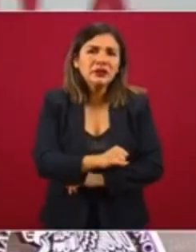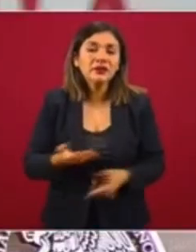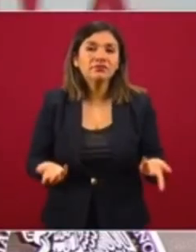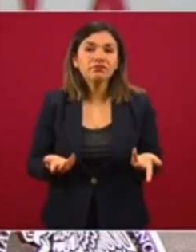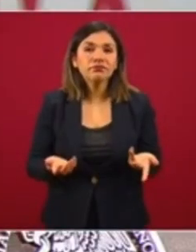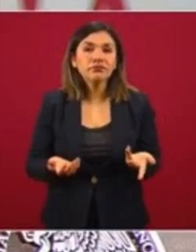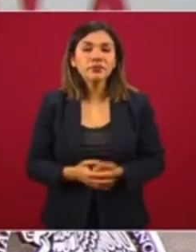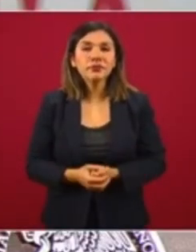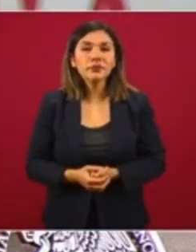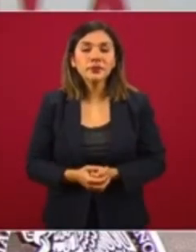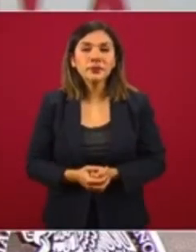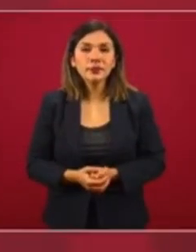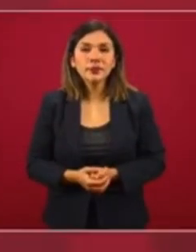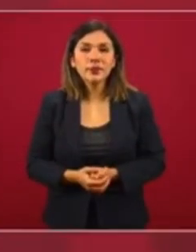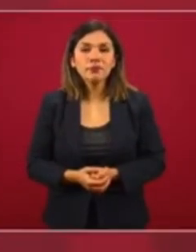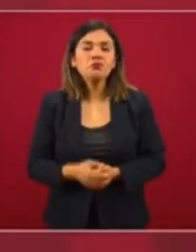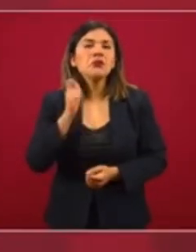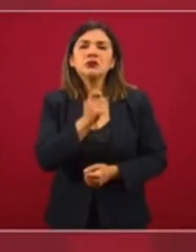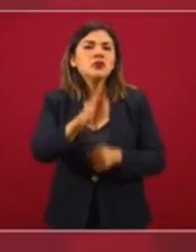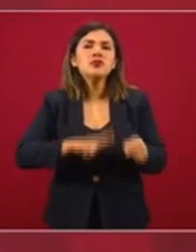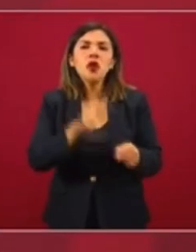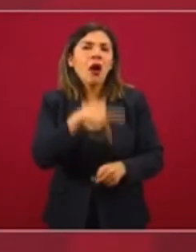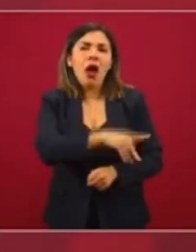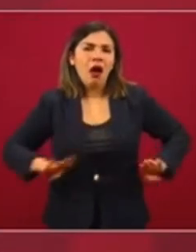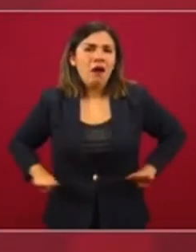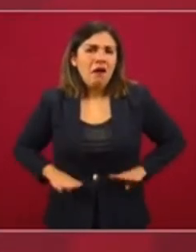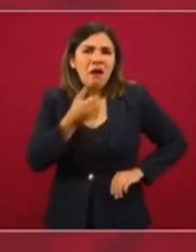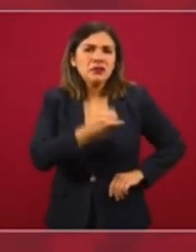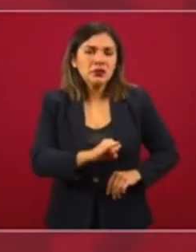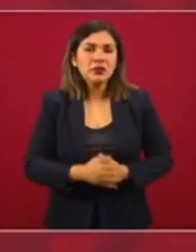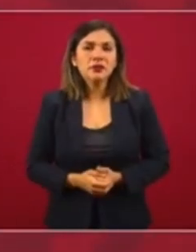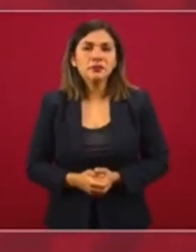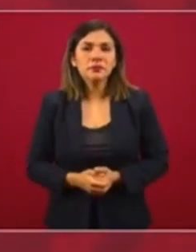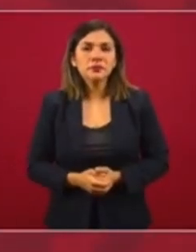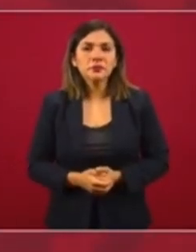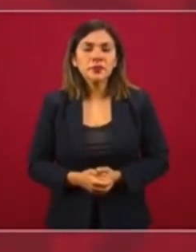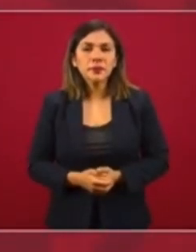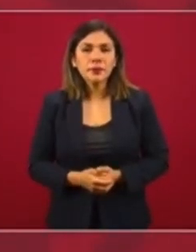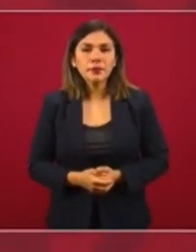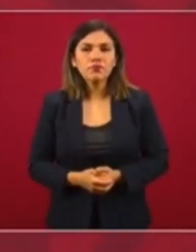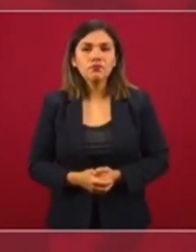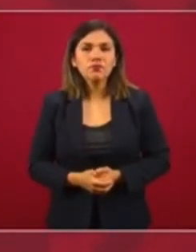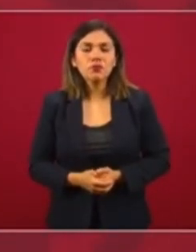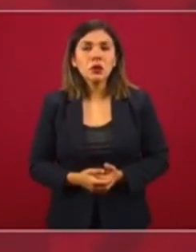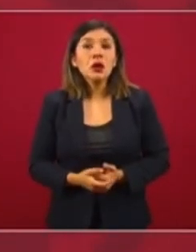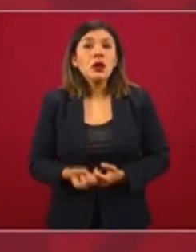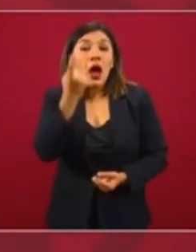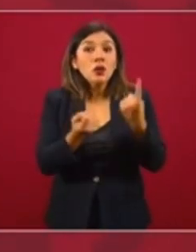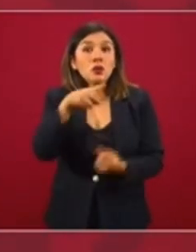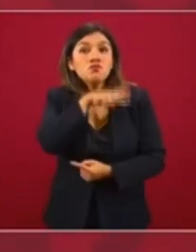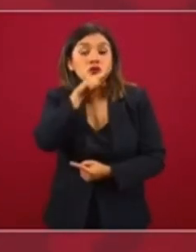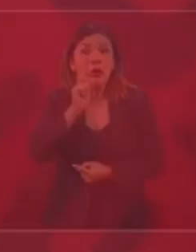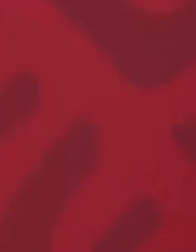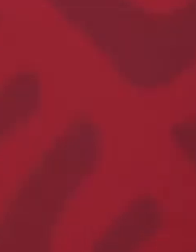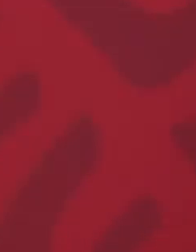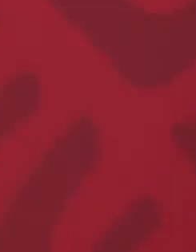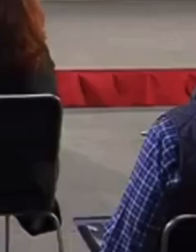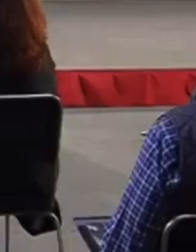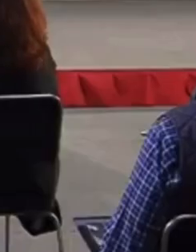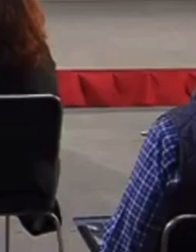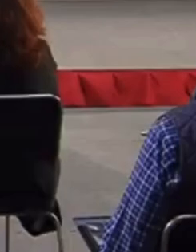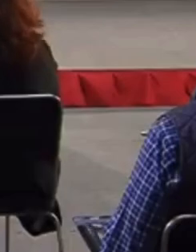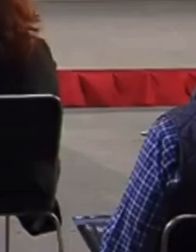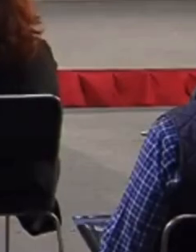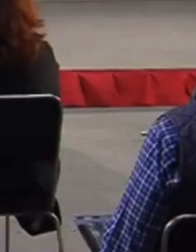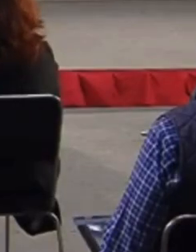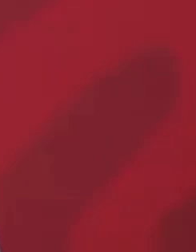dando. Es normal. Hay quienes se preocupan mucho por lo de las redes sociales. Yo sigo diciendo, benditas